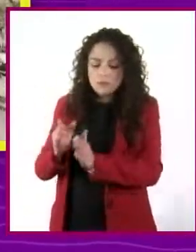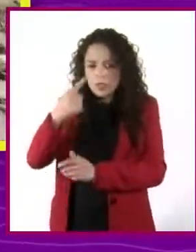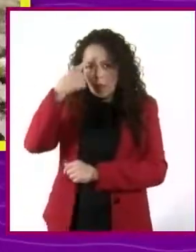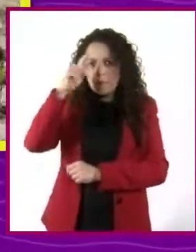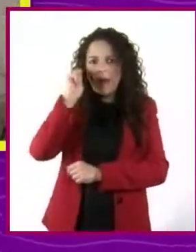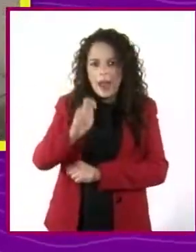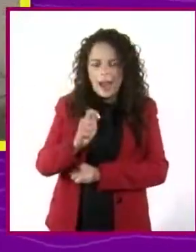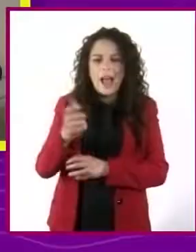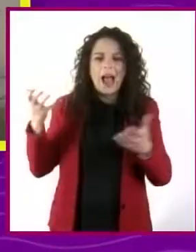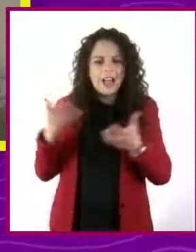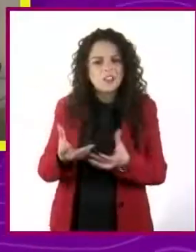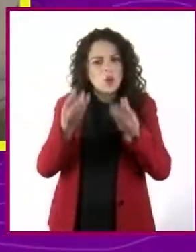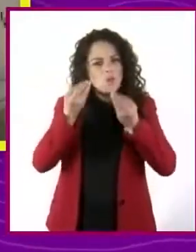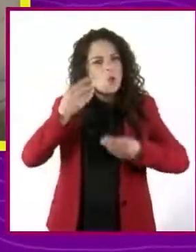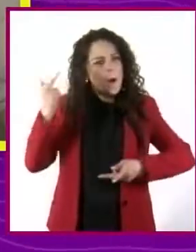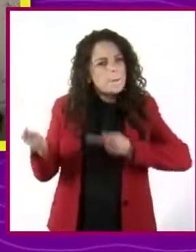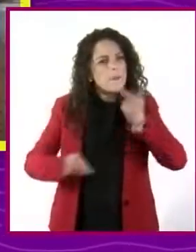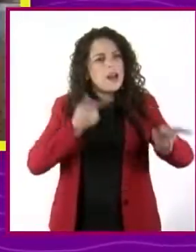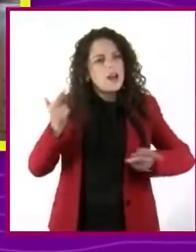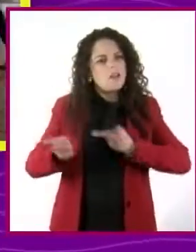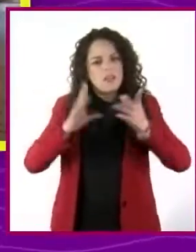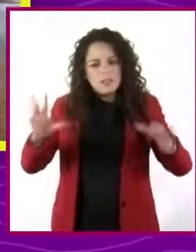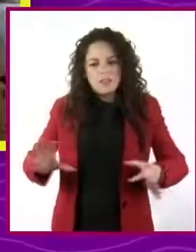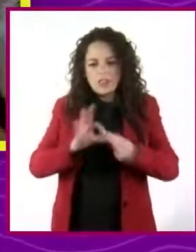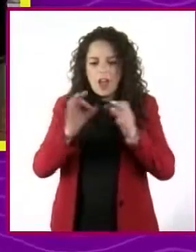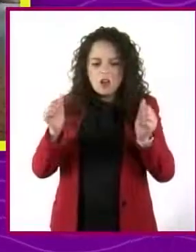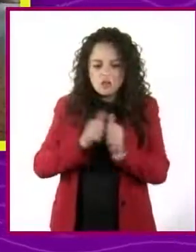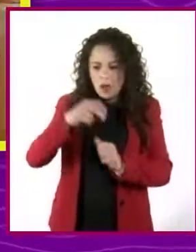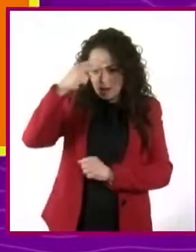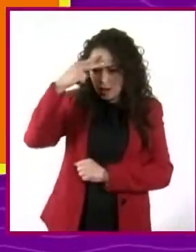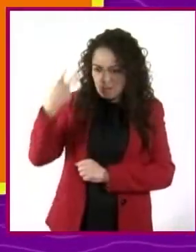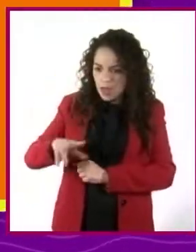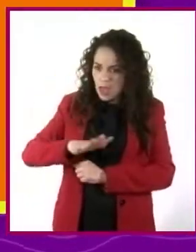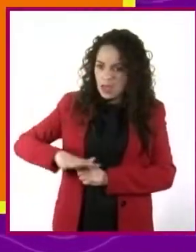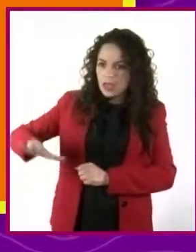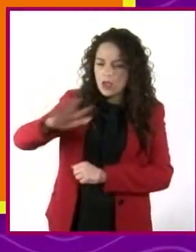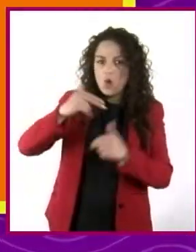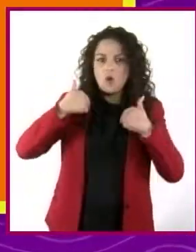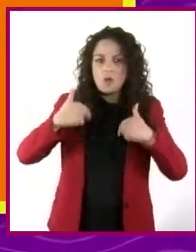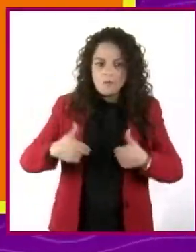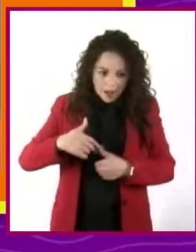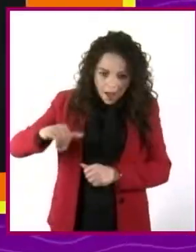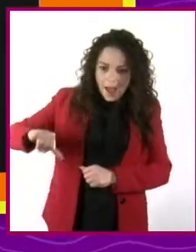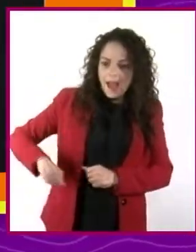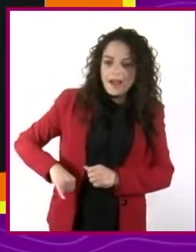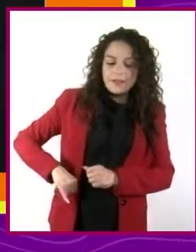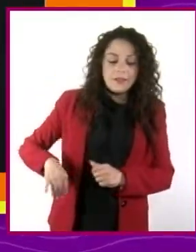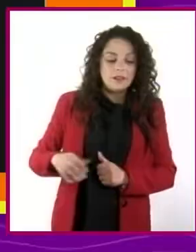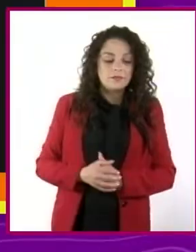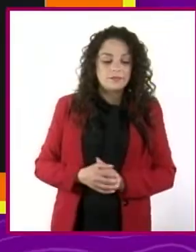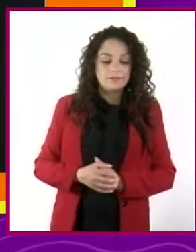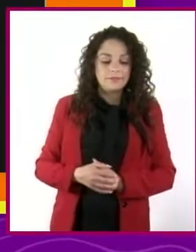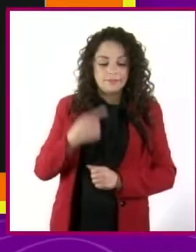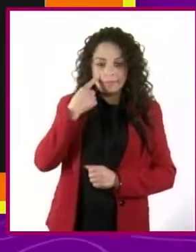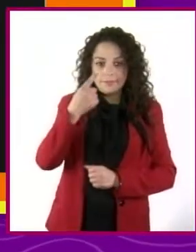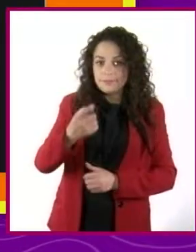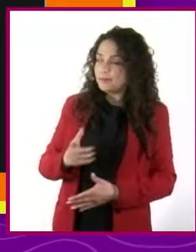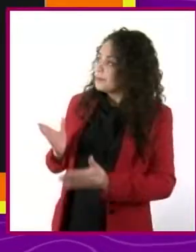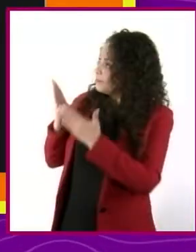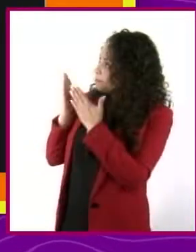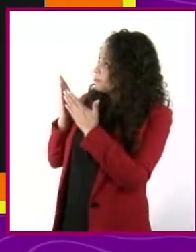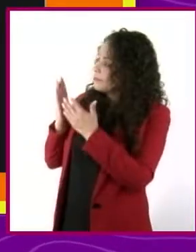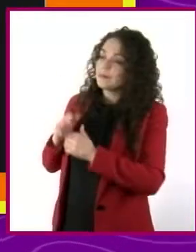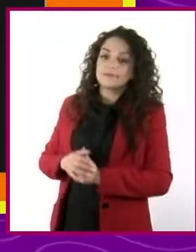grandes preguntas que conciernen a México y a la humanidad. Autor de Pueblo en Vilo, don Luis